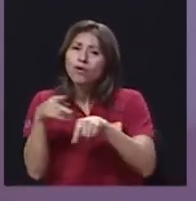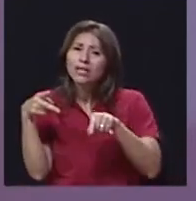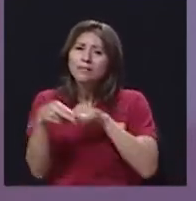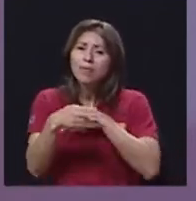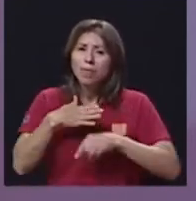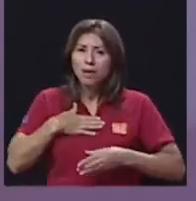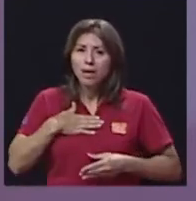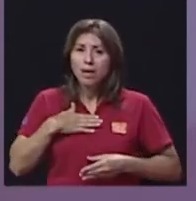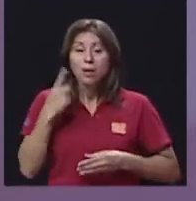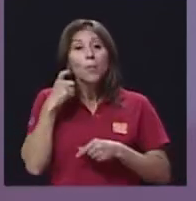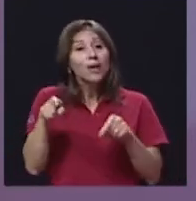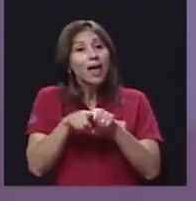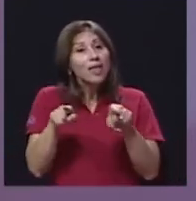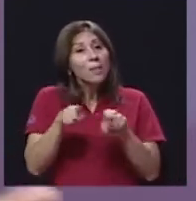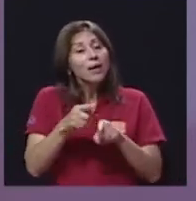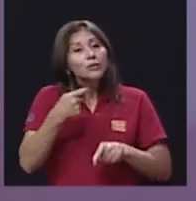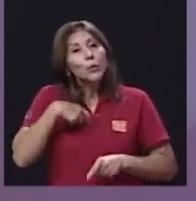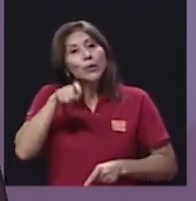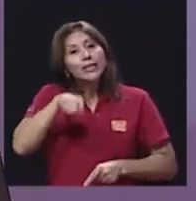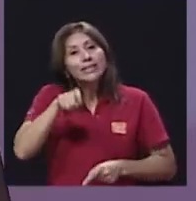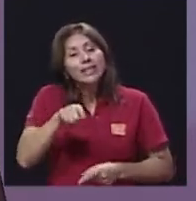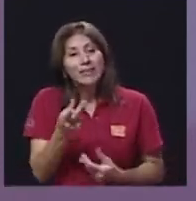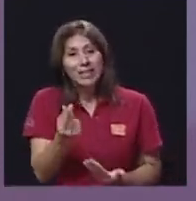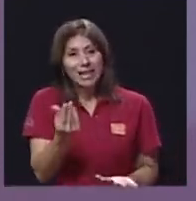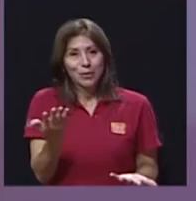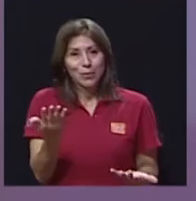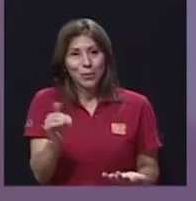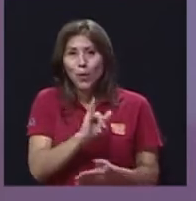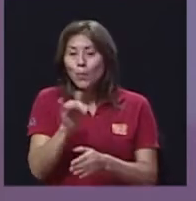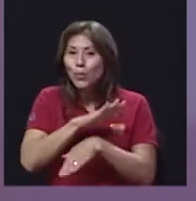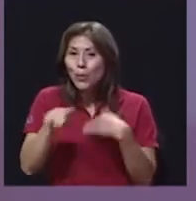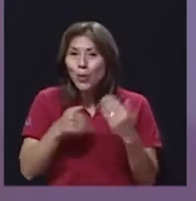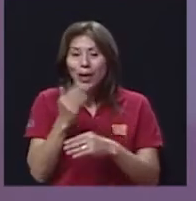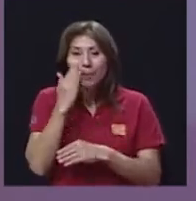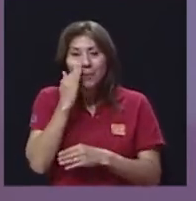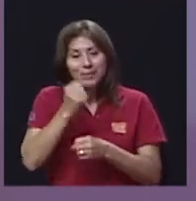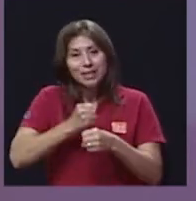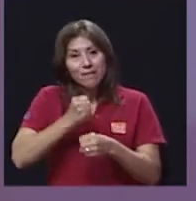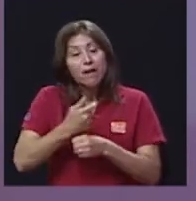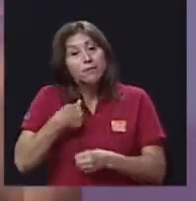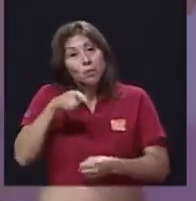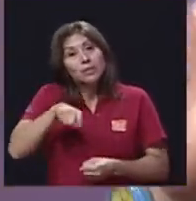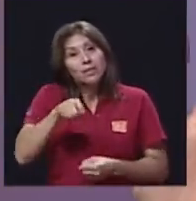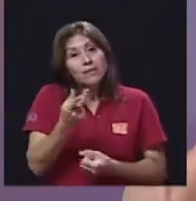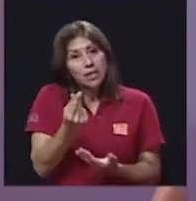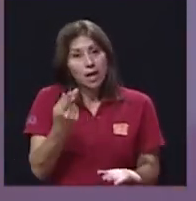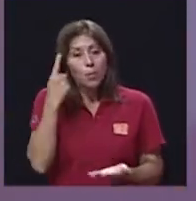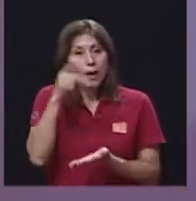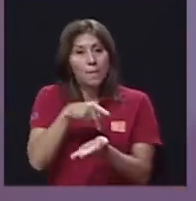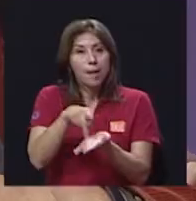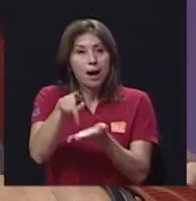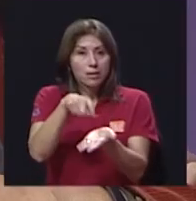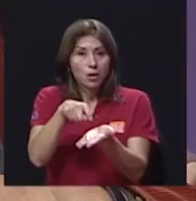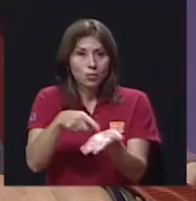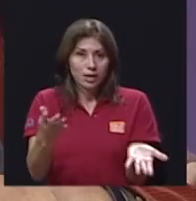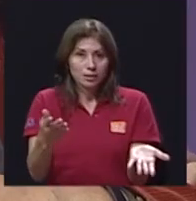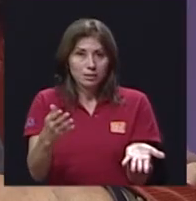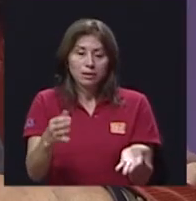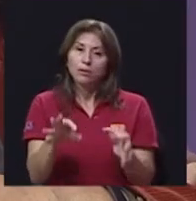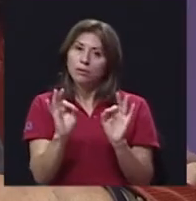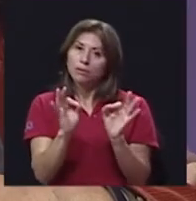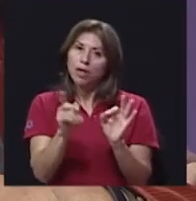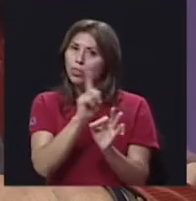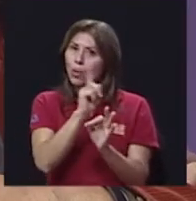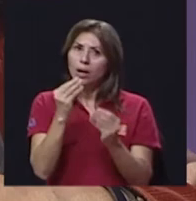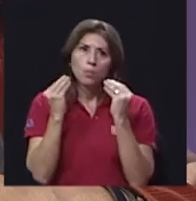eso necesitaba el dinero como todas las mamás que trabajan para pagar algunas deudas que por dicha no eran exorbitantes y